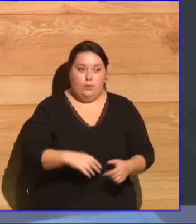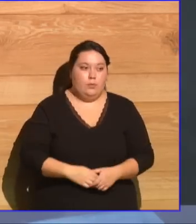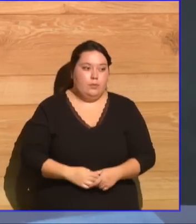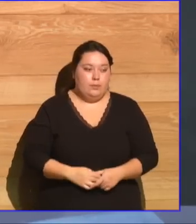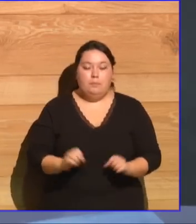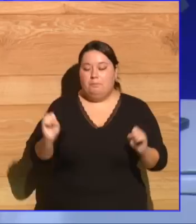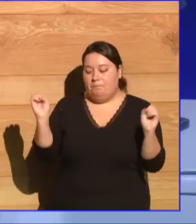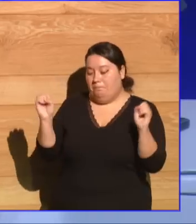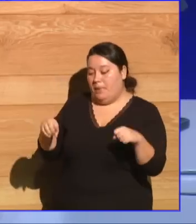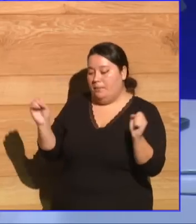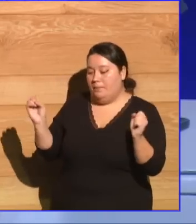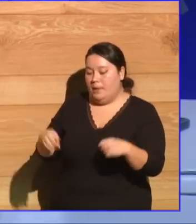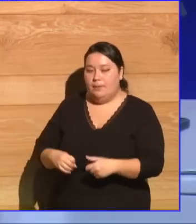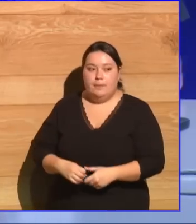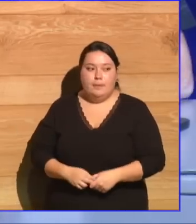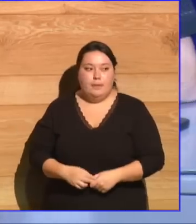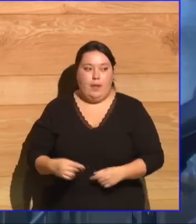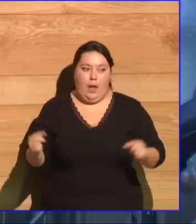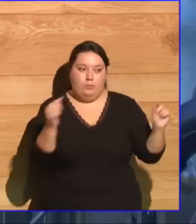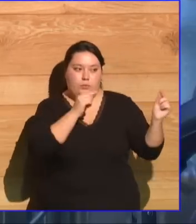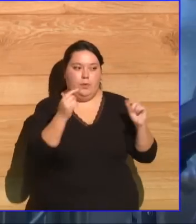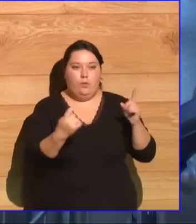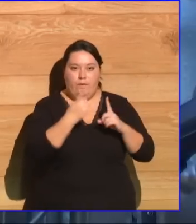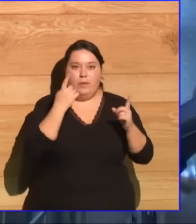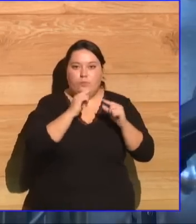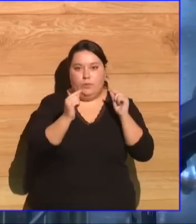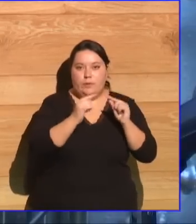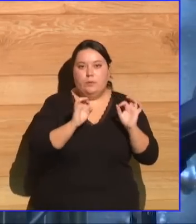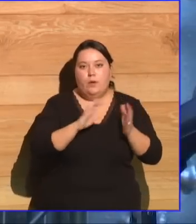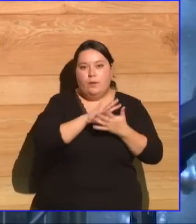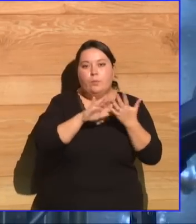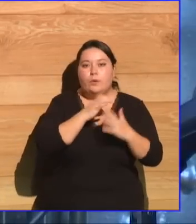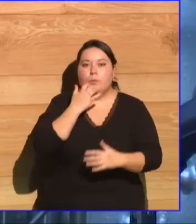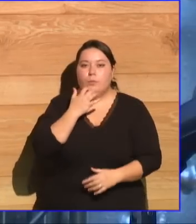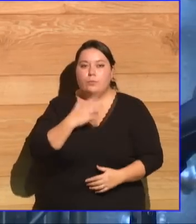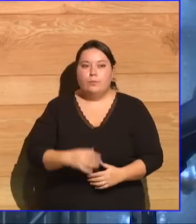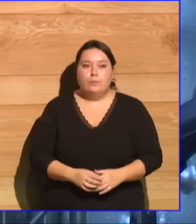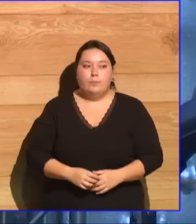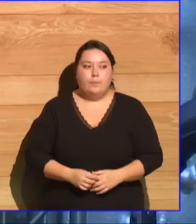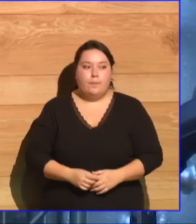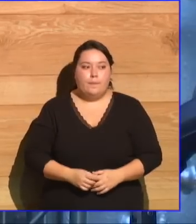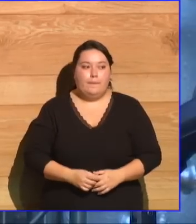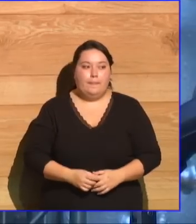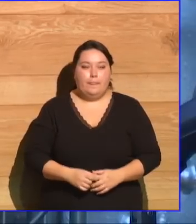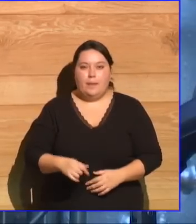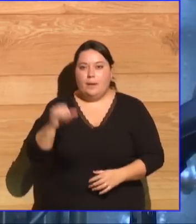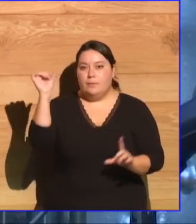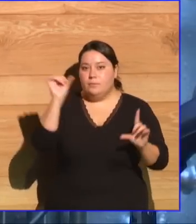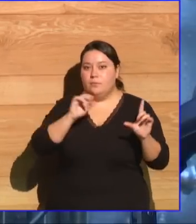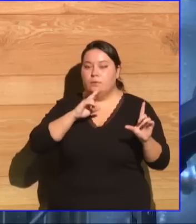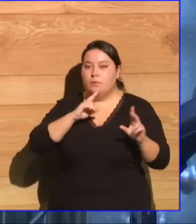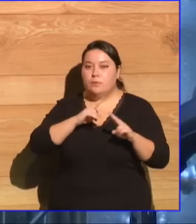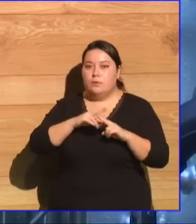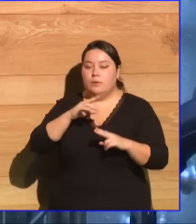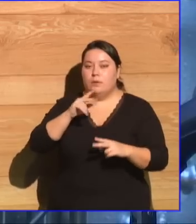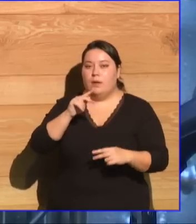vale. Vale. Ya hemos debatido en alguna ocasión aquí, hablando, por ejemplo, o sea, la peli esa de